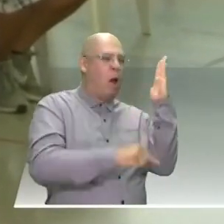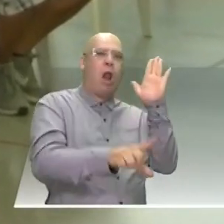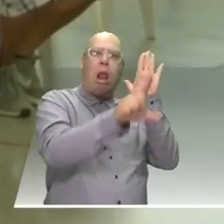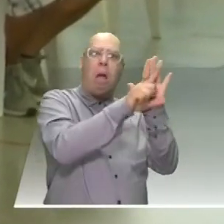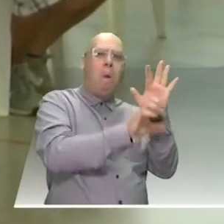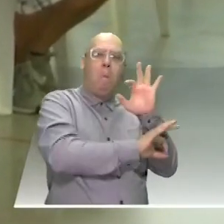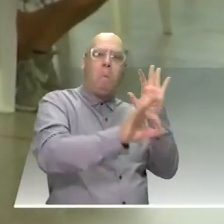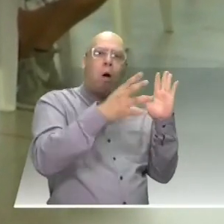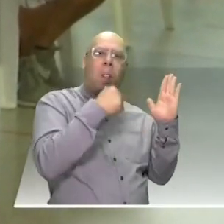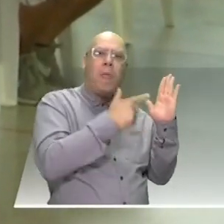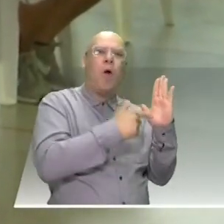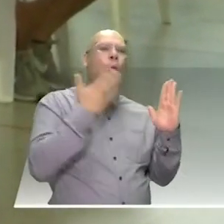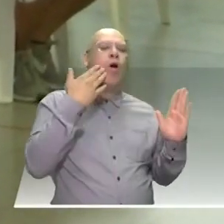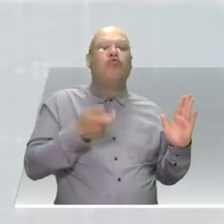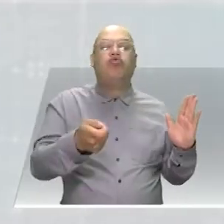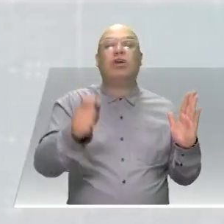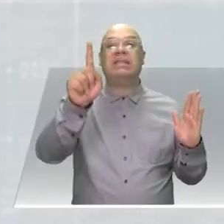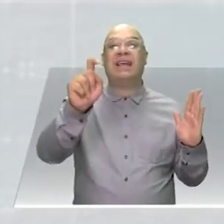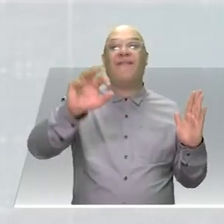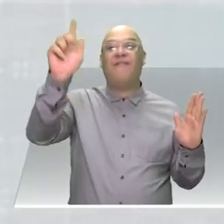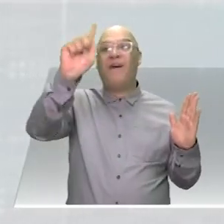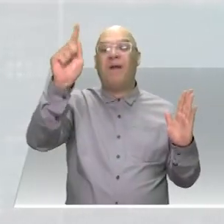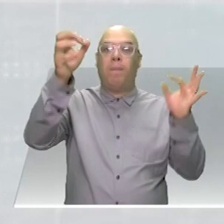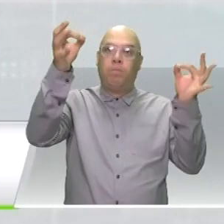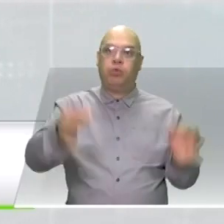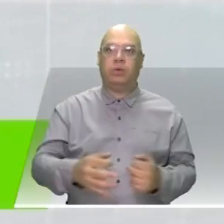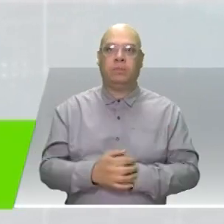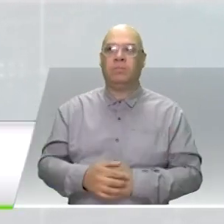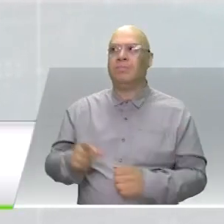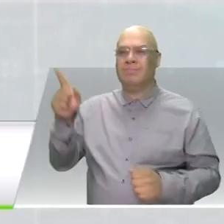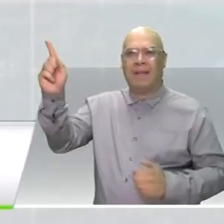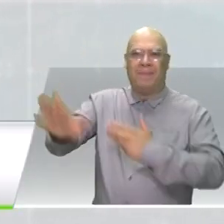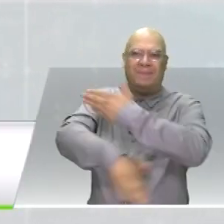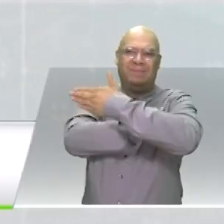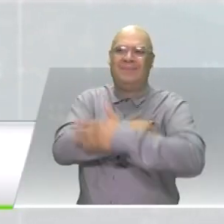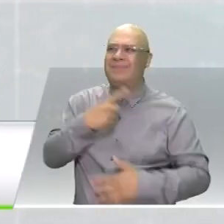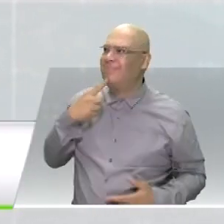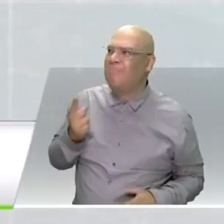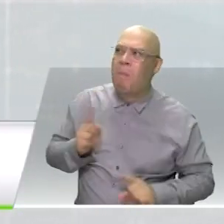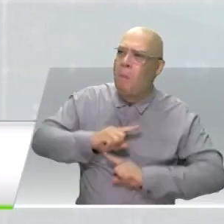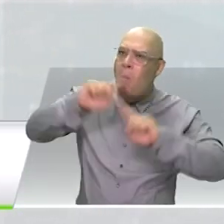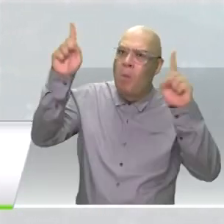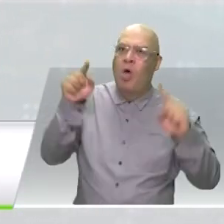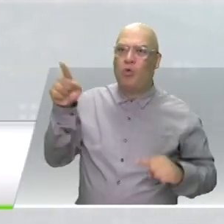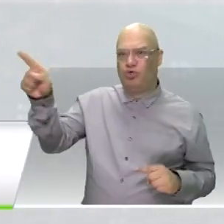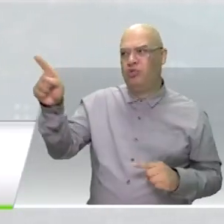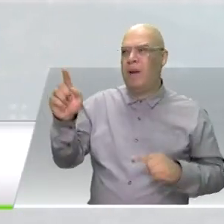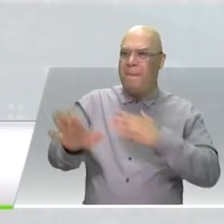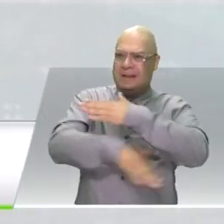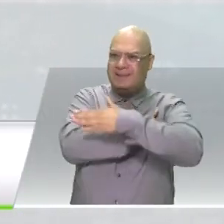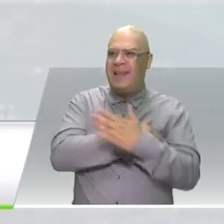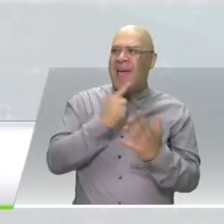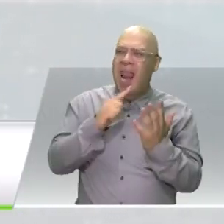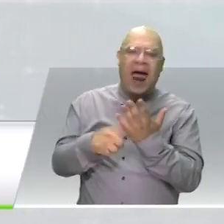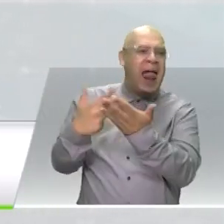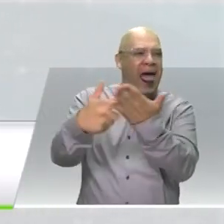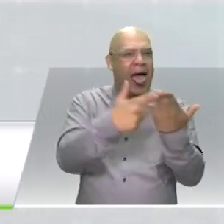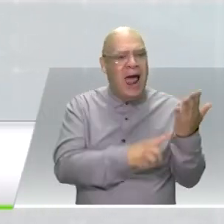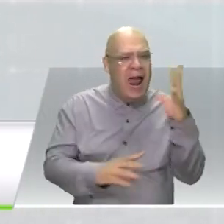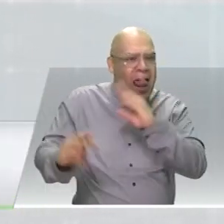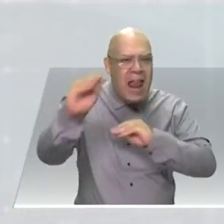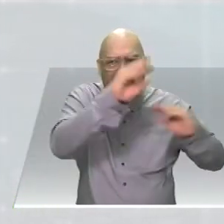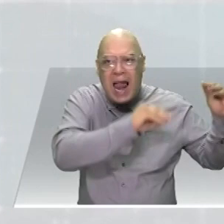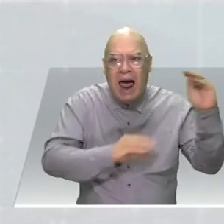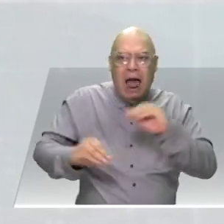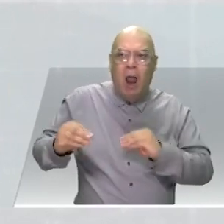el próximo 6 de febrero. No es cierto que dentro de los conversatorios que usted ha hecho o alguna de las organizaciones, que tal vez no